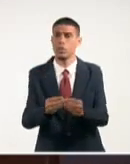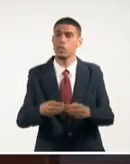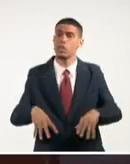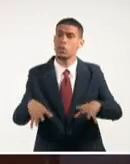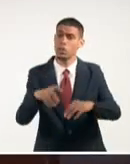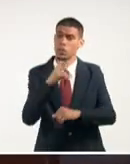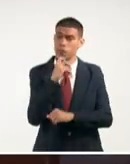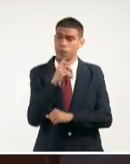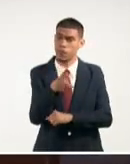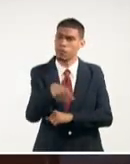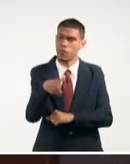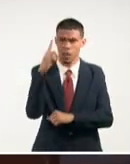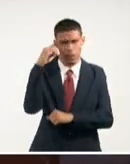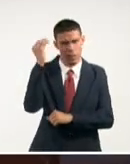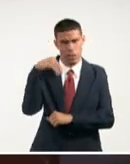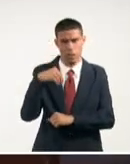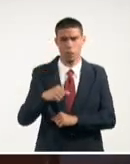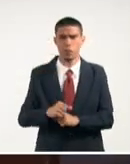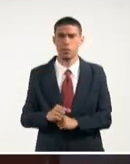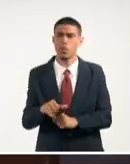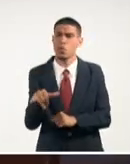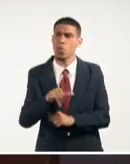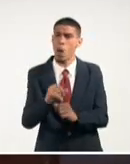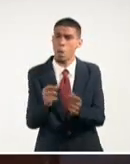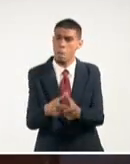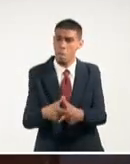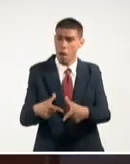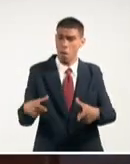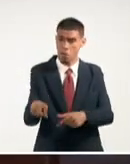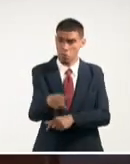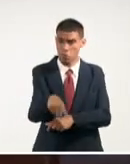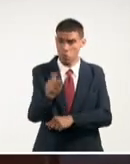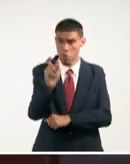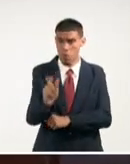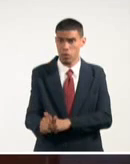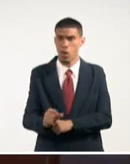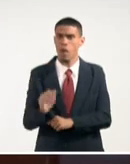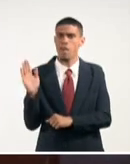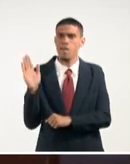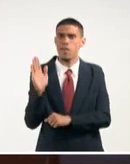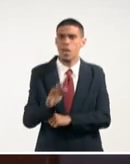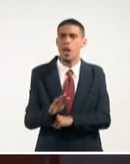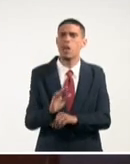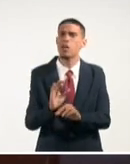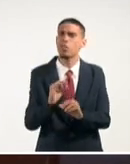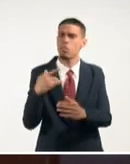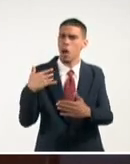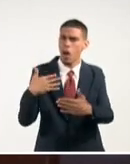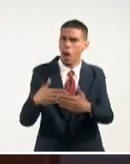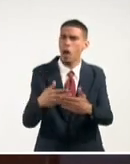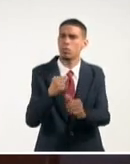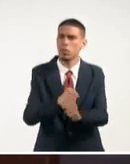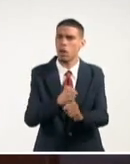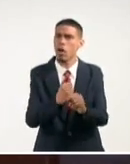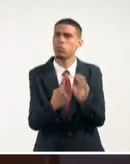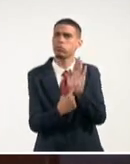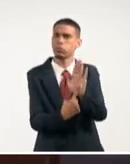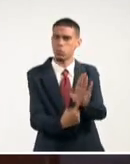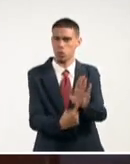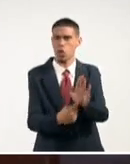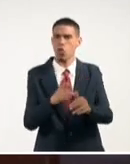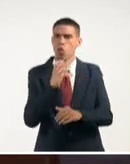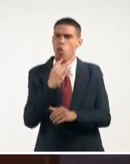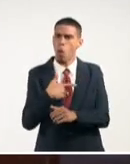difíciles, la inmensa mayoría de ellos viene demostrando con su actuación